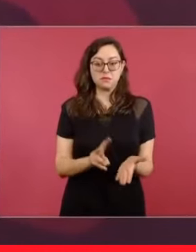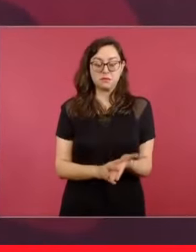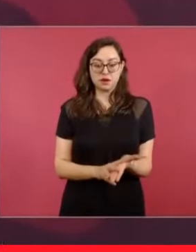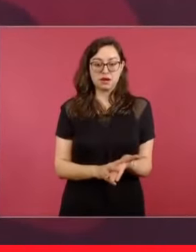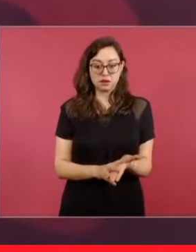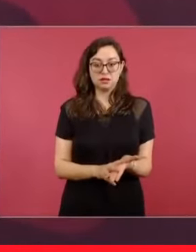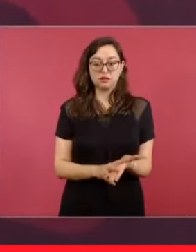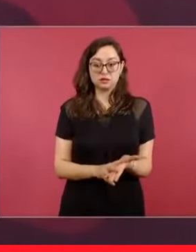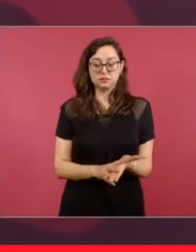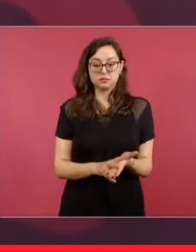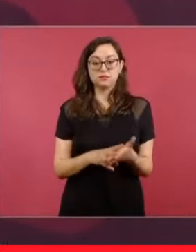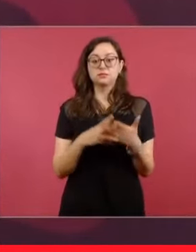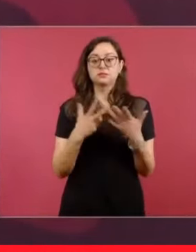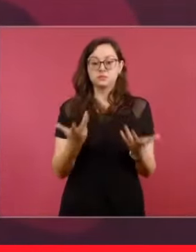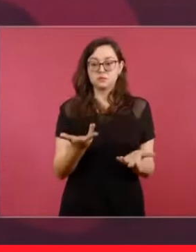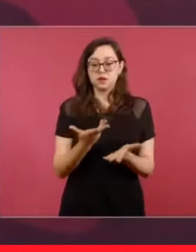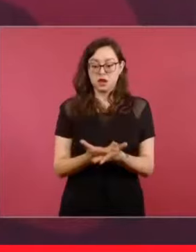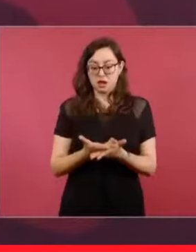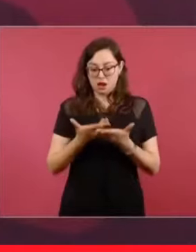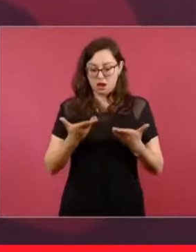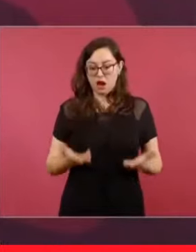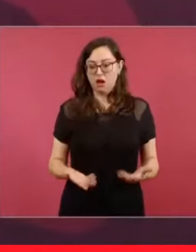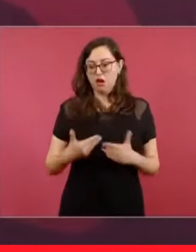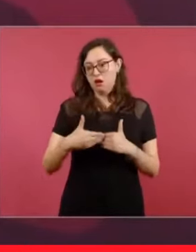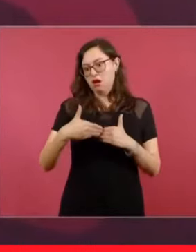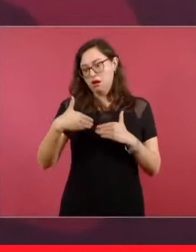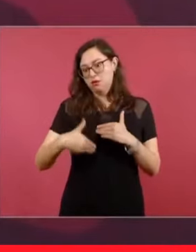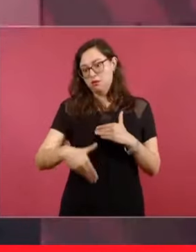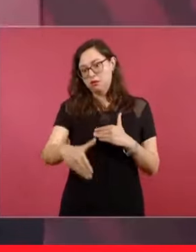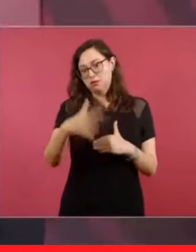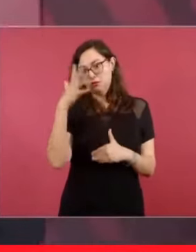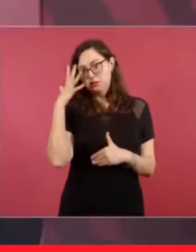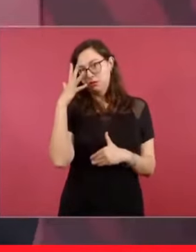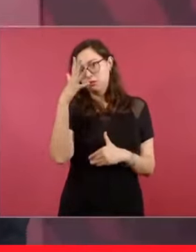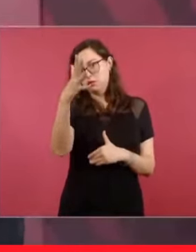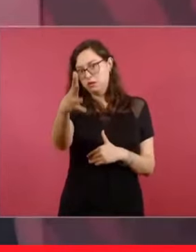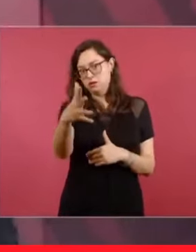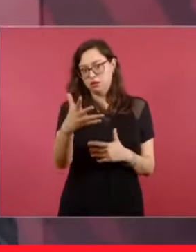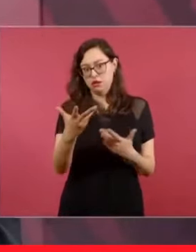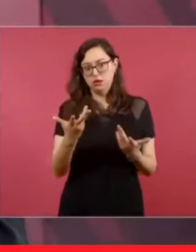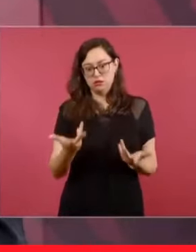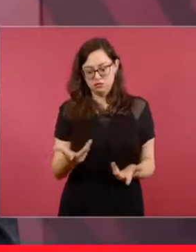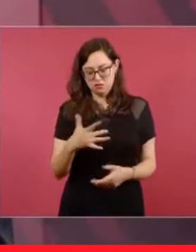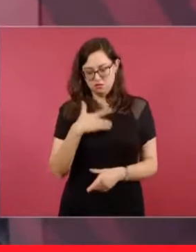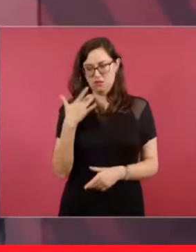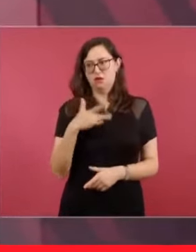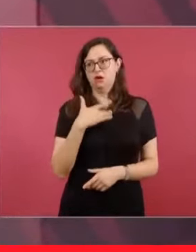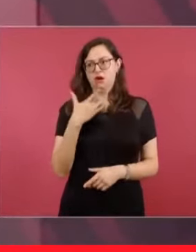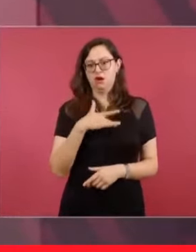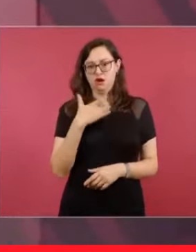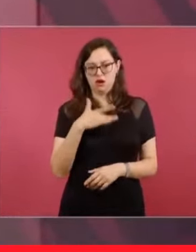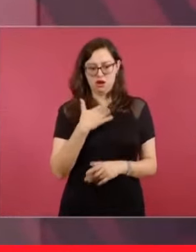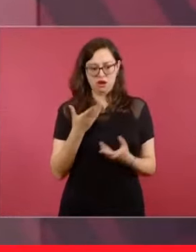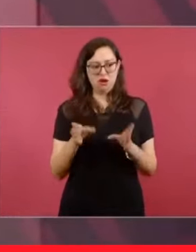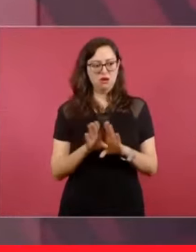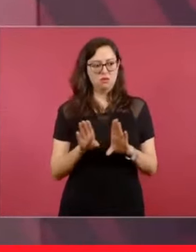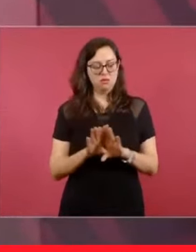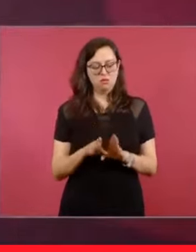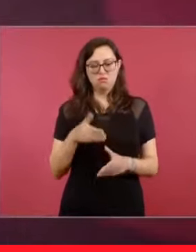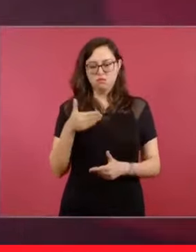para enfrentar el presente y para eh tener un